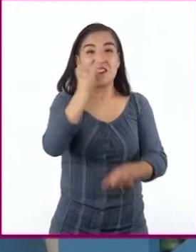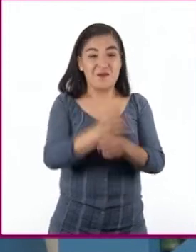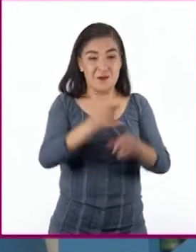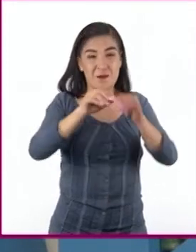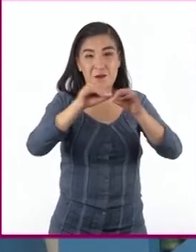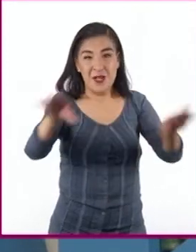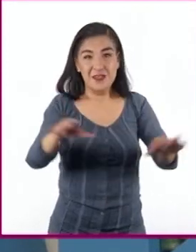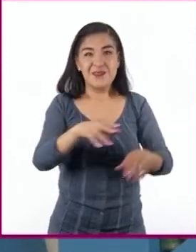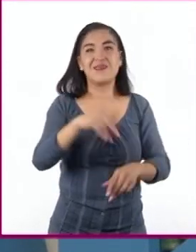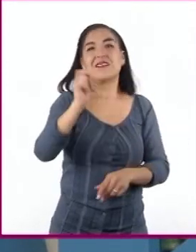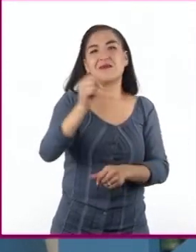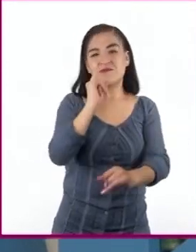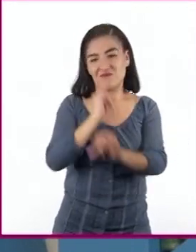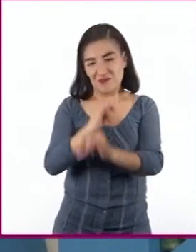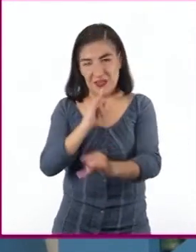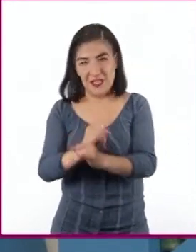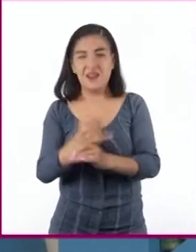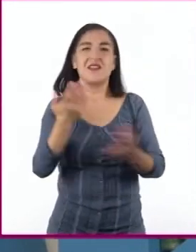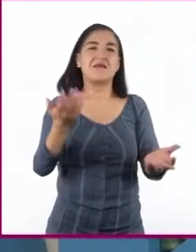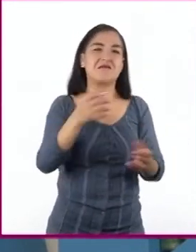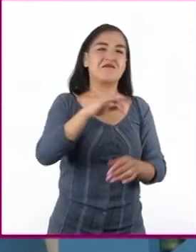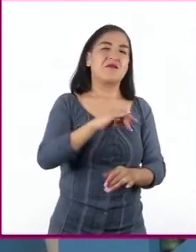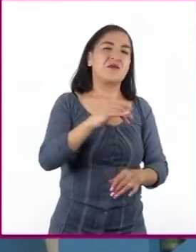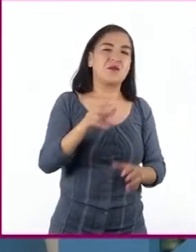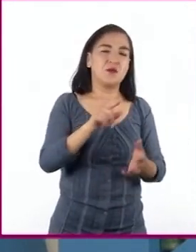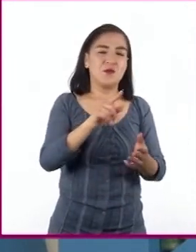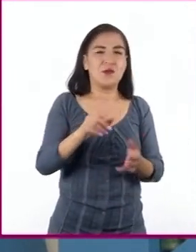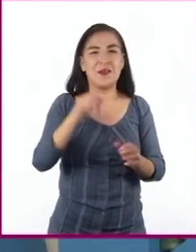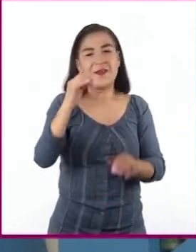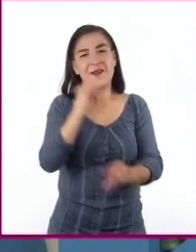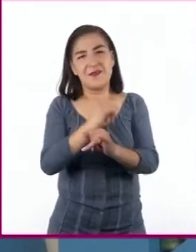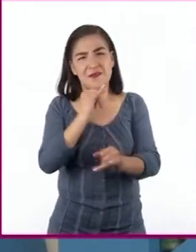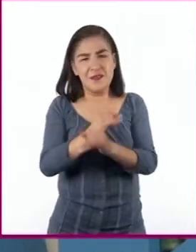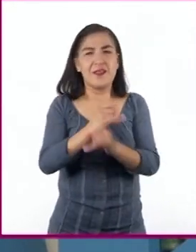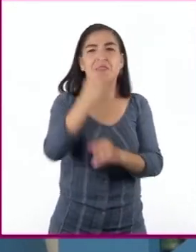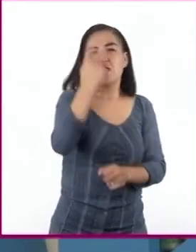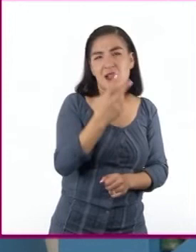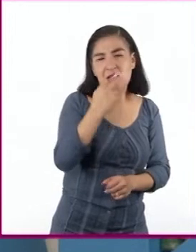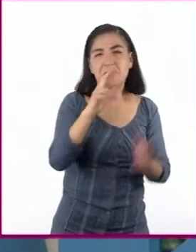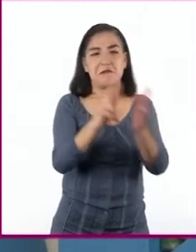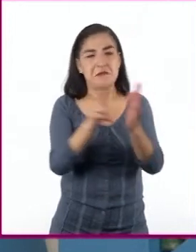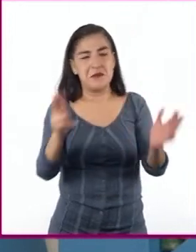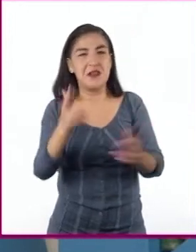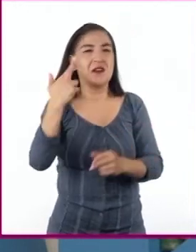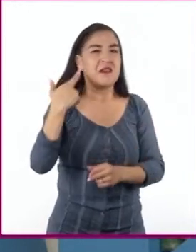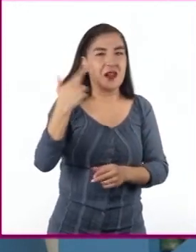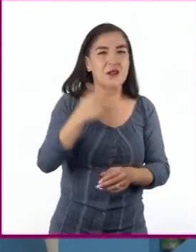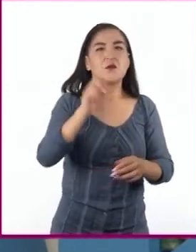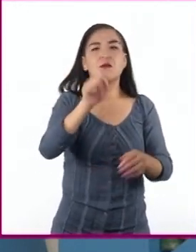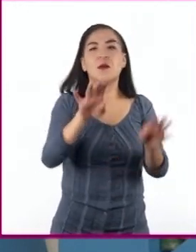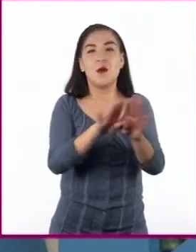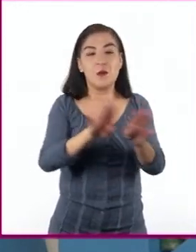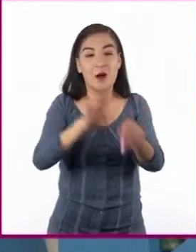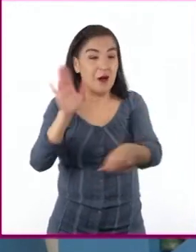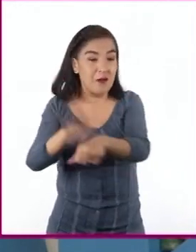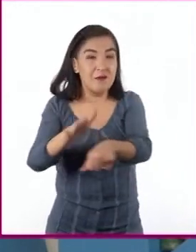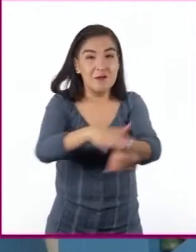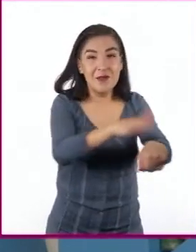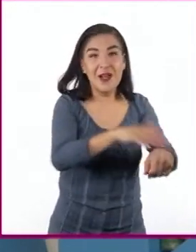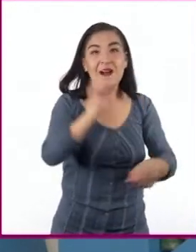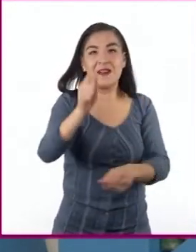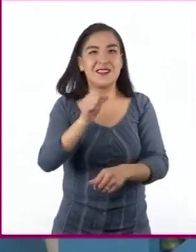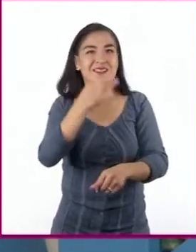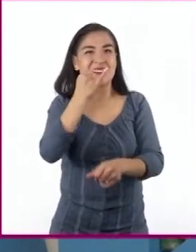de comunicación y las redes sociales, sino también aquella que proviene de las personas con las que